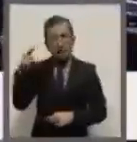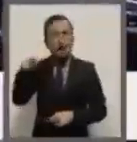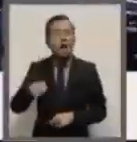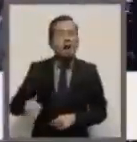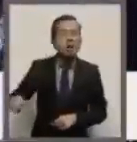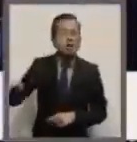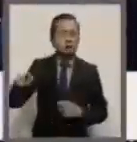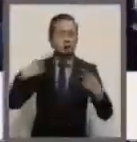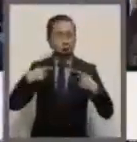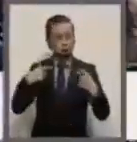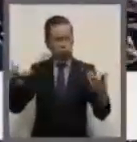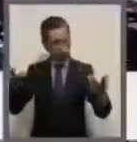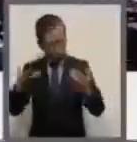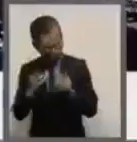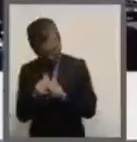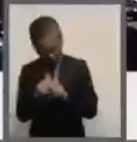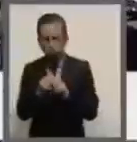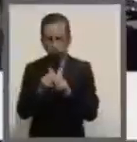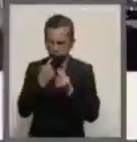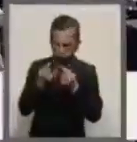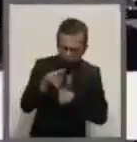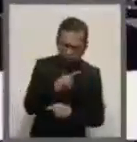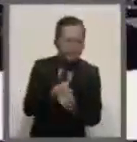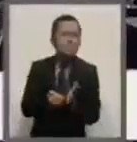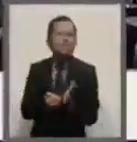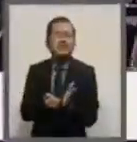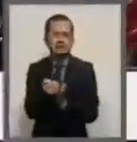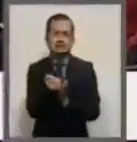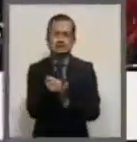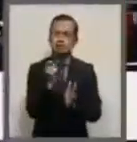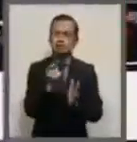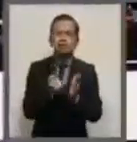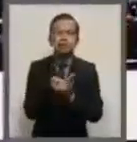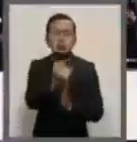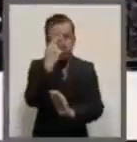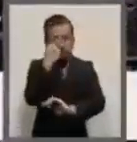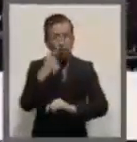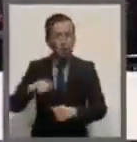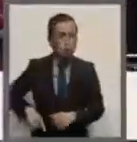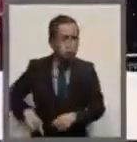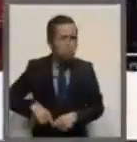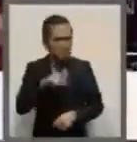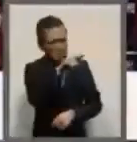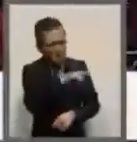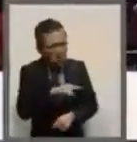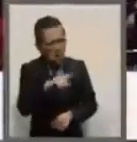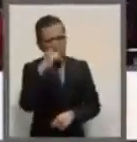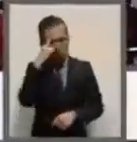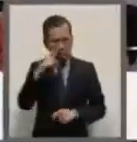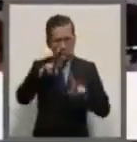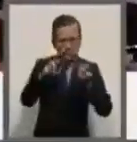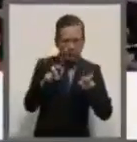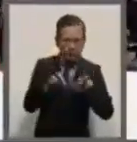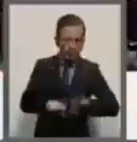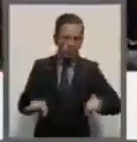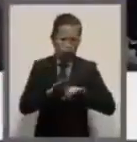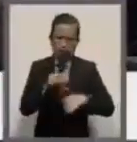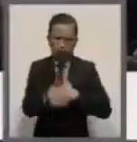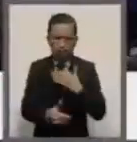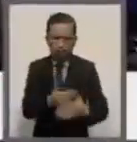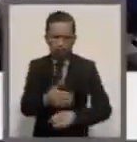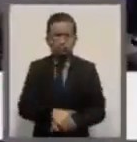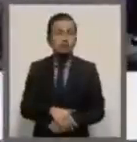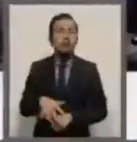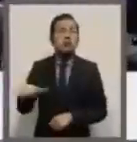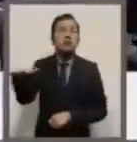los mexicanos en las decisiones públicas y trascendentes del país. Los electores votaron por